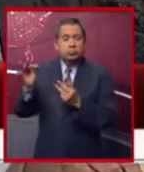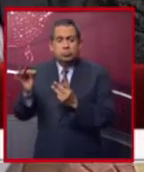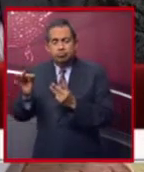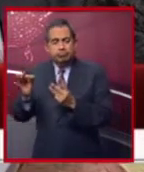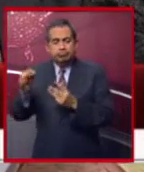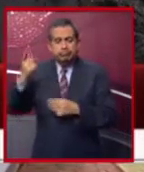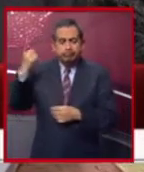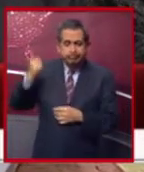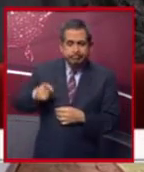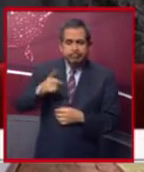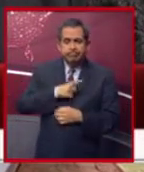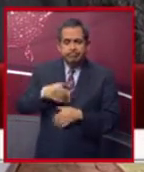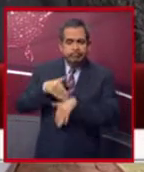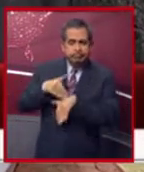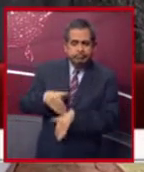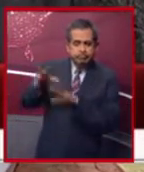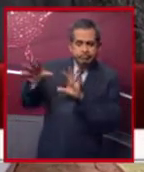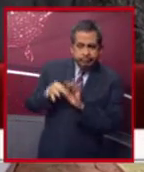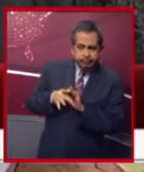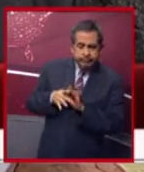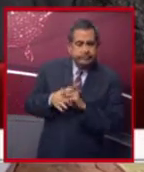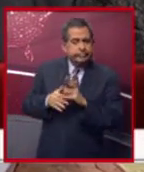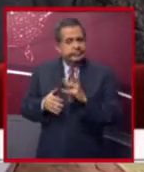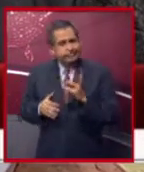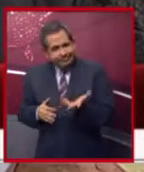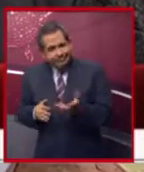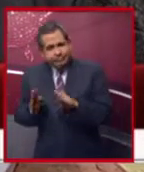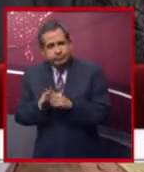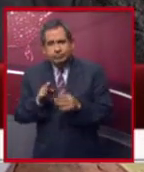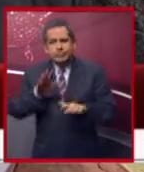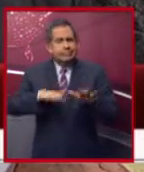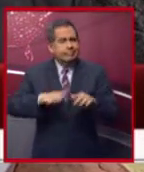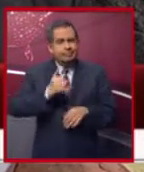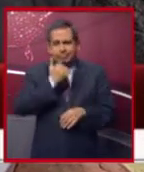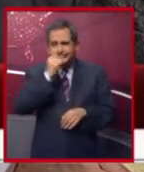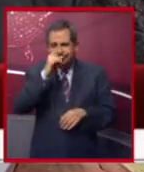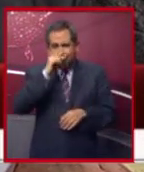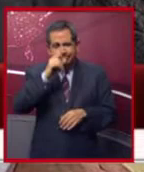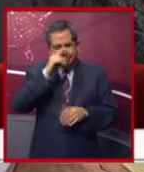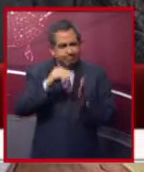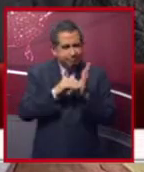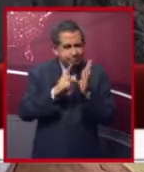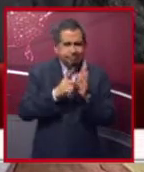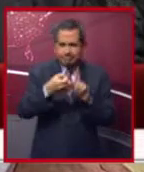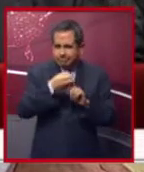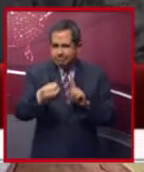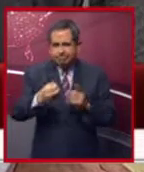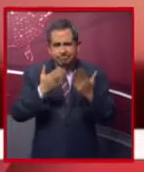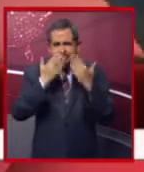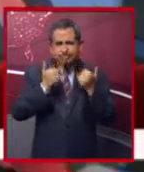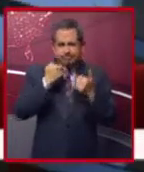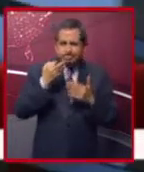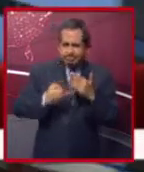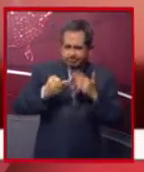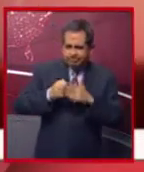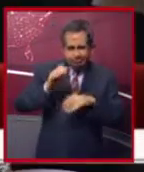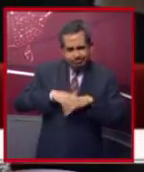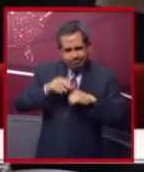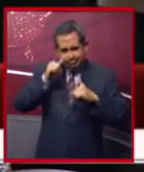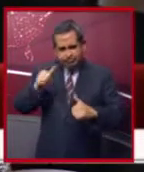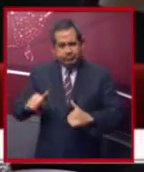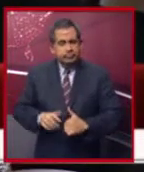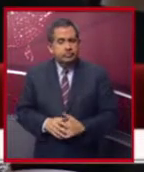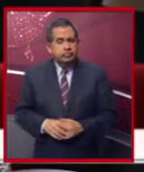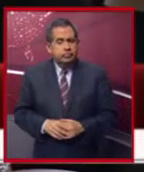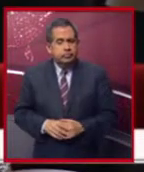hecho un mandato, pero es un mandato que no siempre se ejecuta con la suficiente sistematización o con la suficiente diligencia. Yo